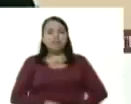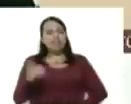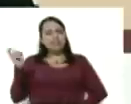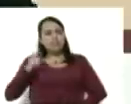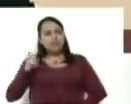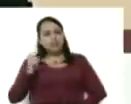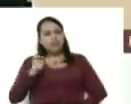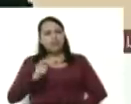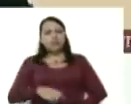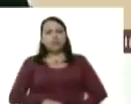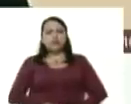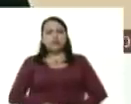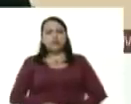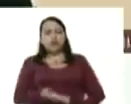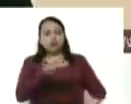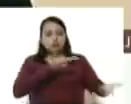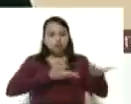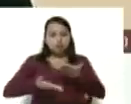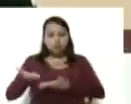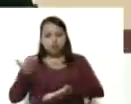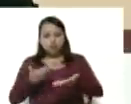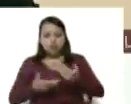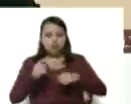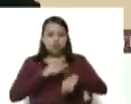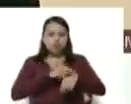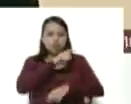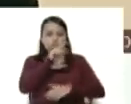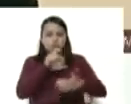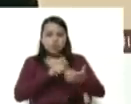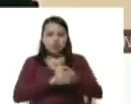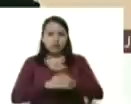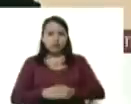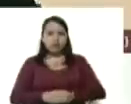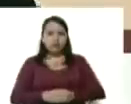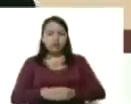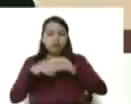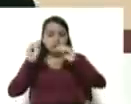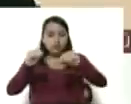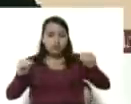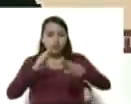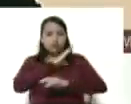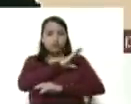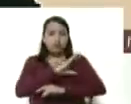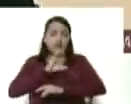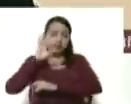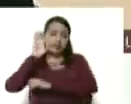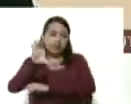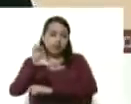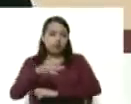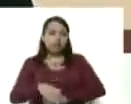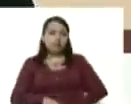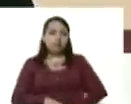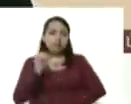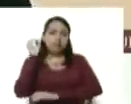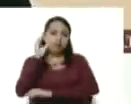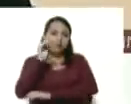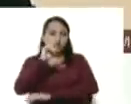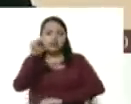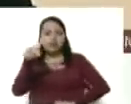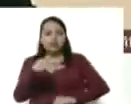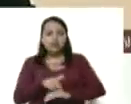necesitamos un negociador a tiempo completo, convocar al Consejo de Estado, a la Asamblea